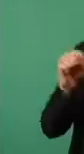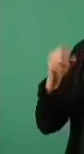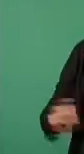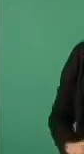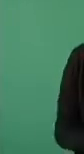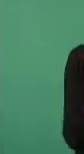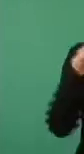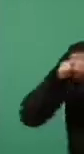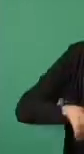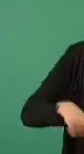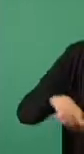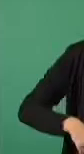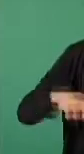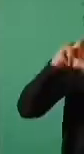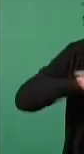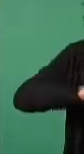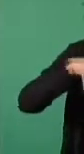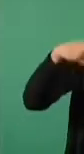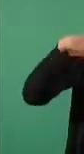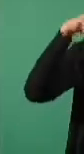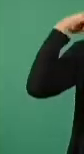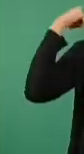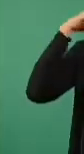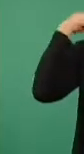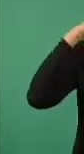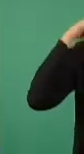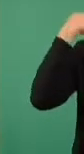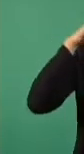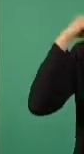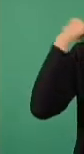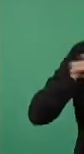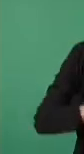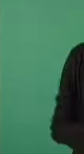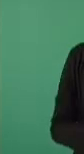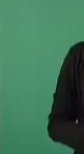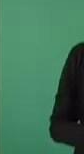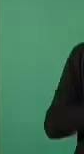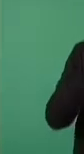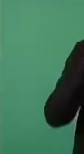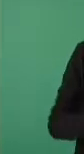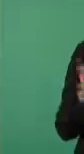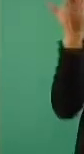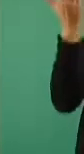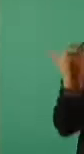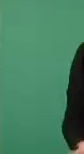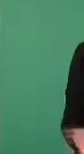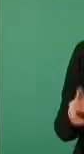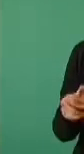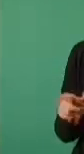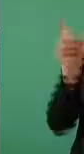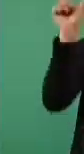Tabasco. Le tenemos toda la confianza.